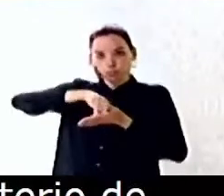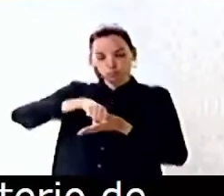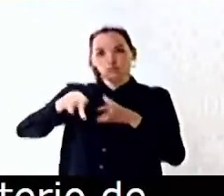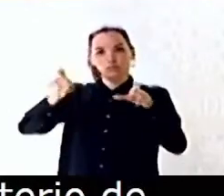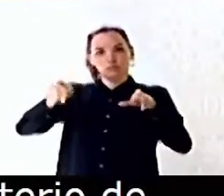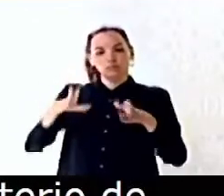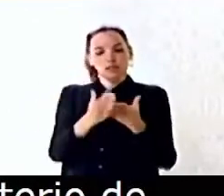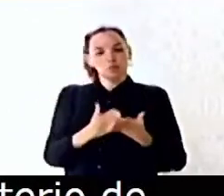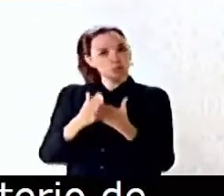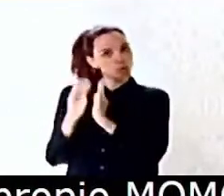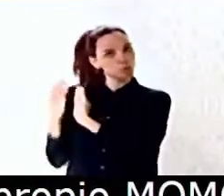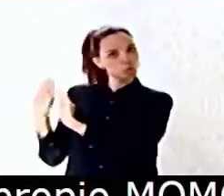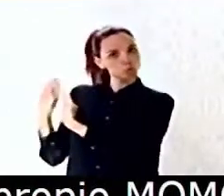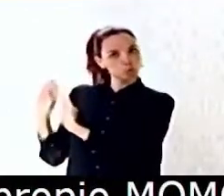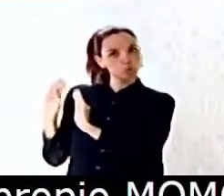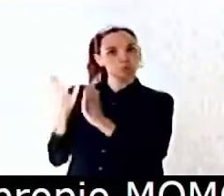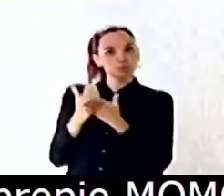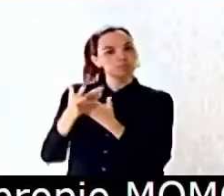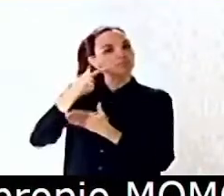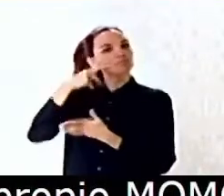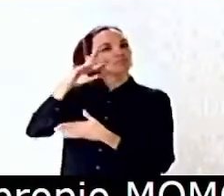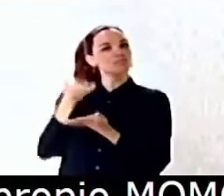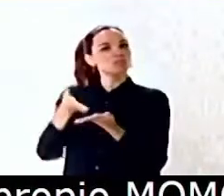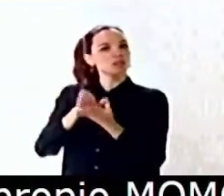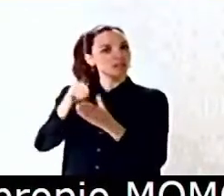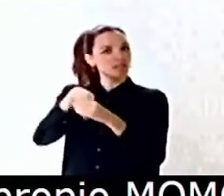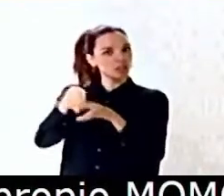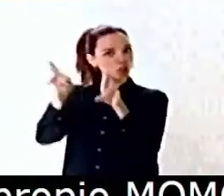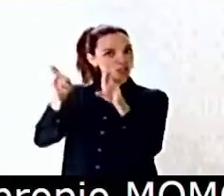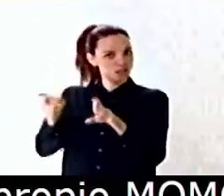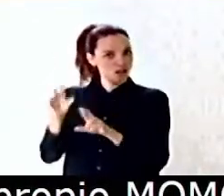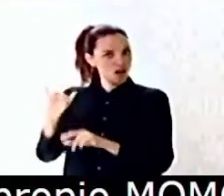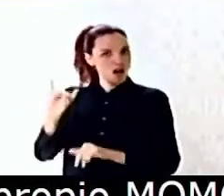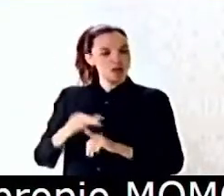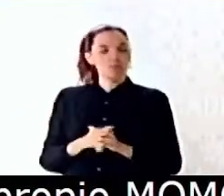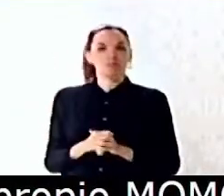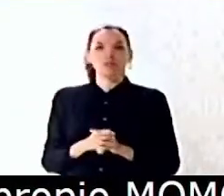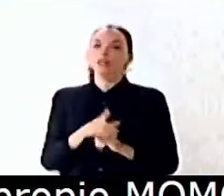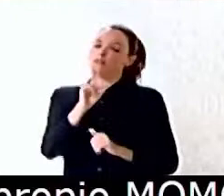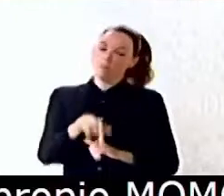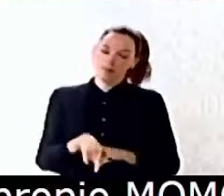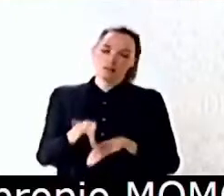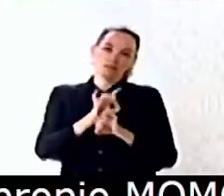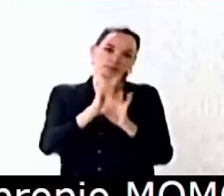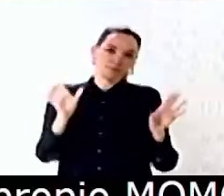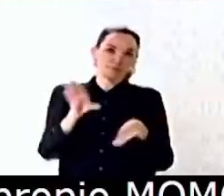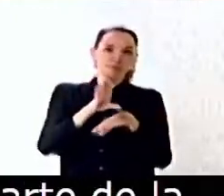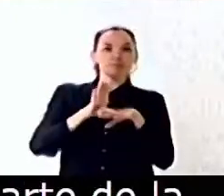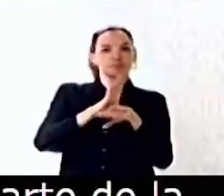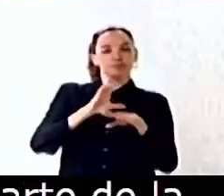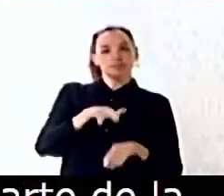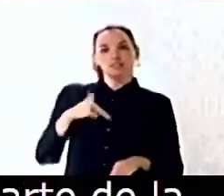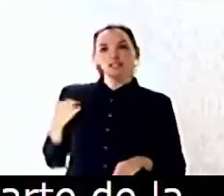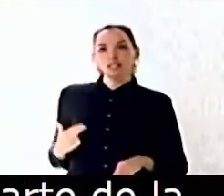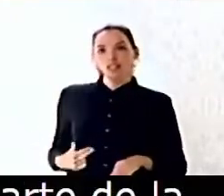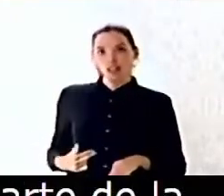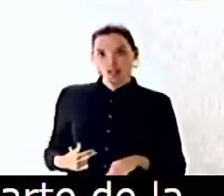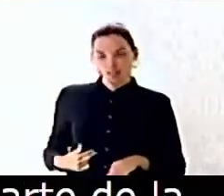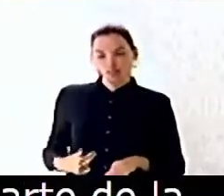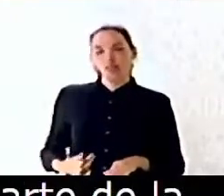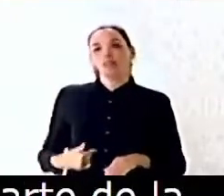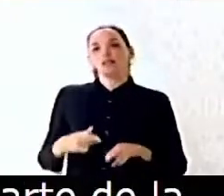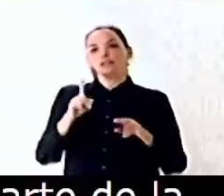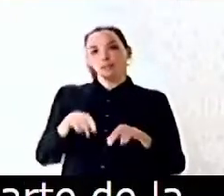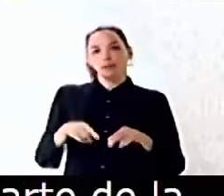estudio de mortalidad en residencias y también, por supuesto, por parte de la Consejería de Sanidad, para